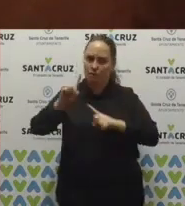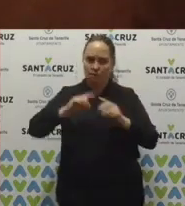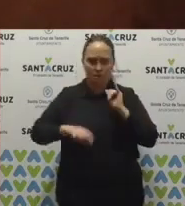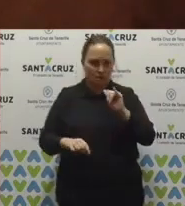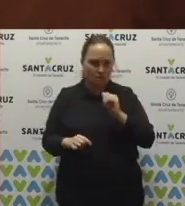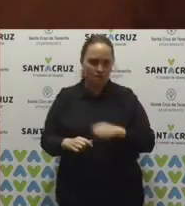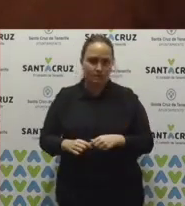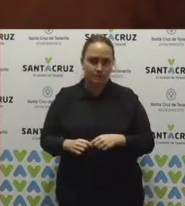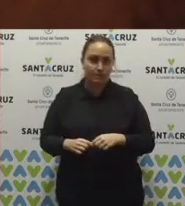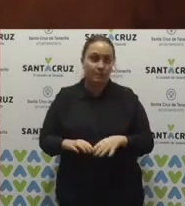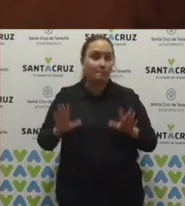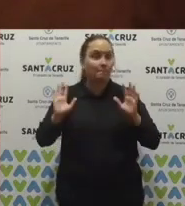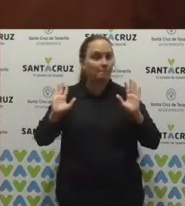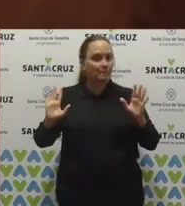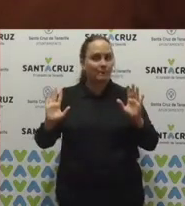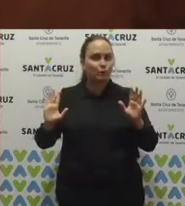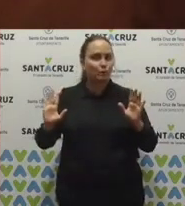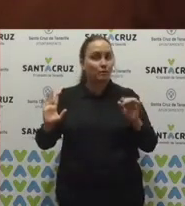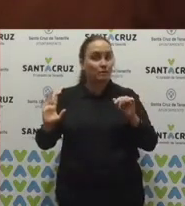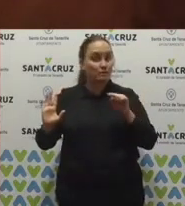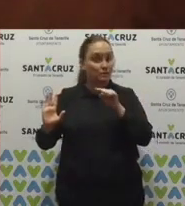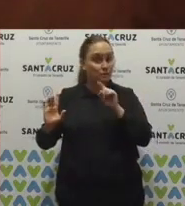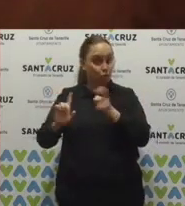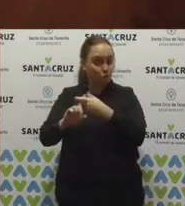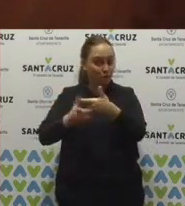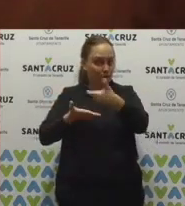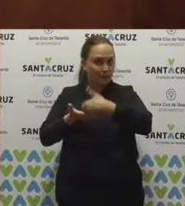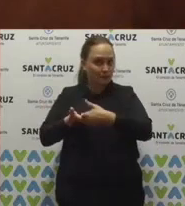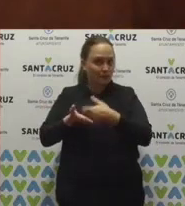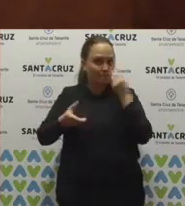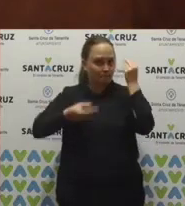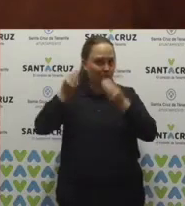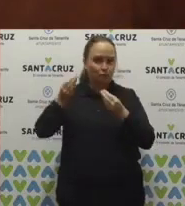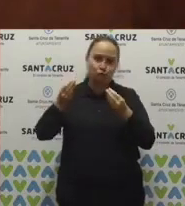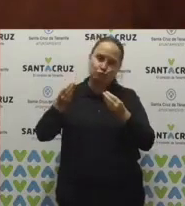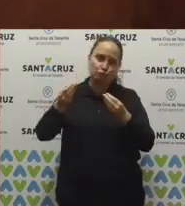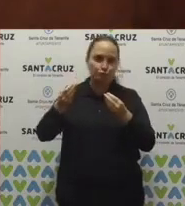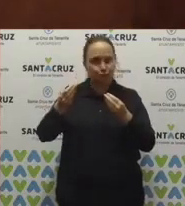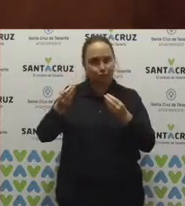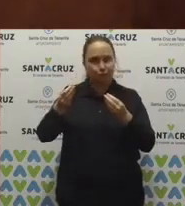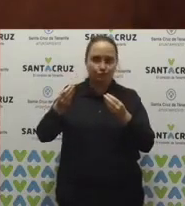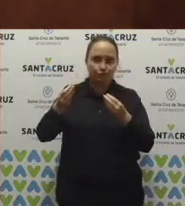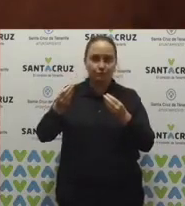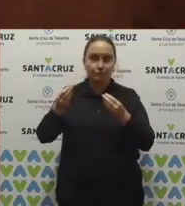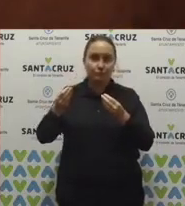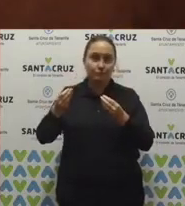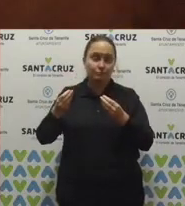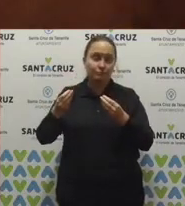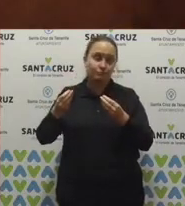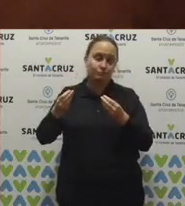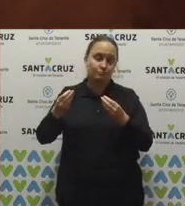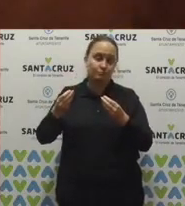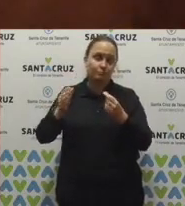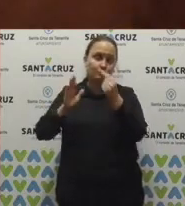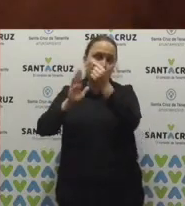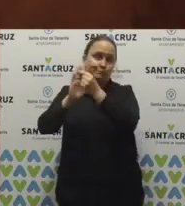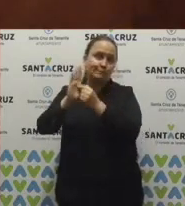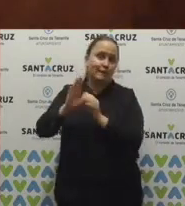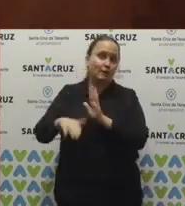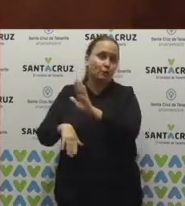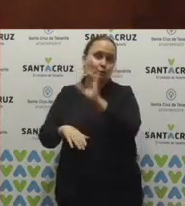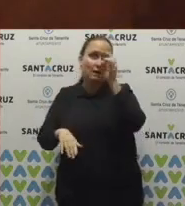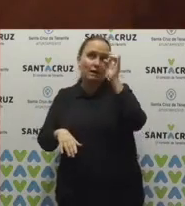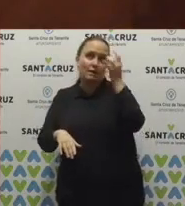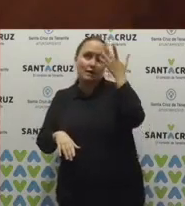pero no creemos que la solución que ustedes defienden lógicamente de los postulados que defiende su partido de nacionalizarla no es la